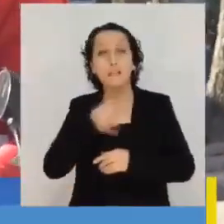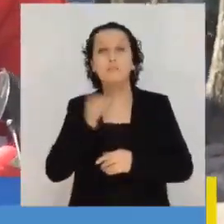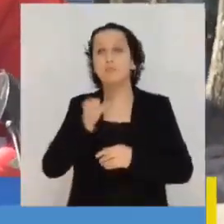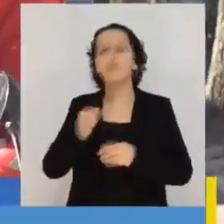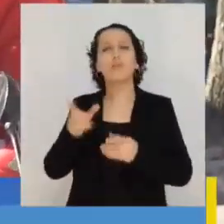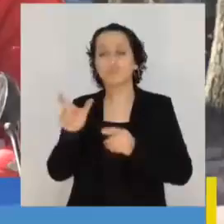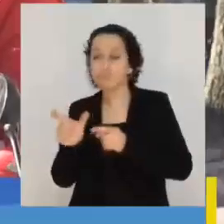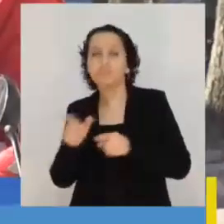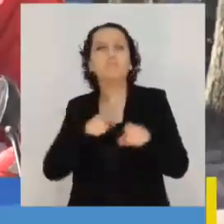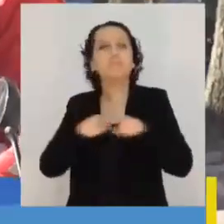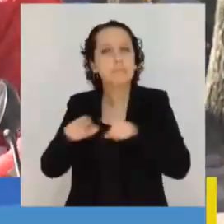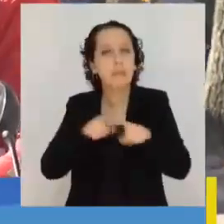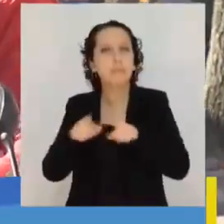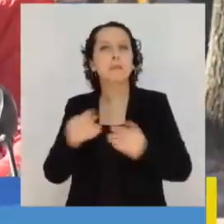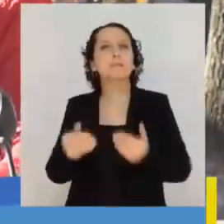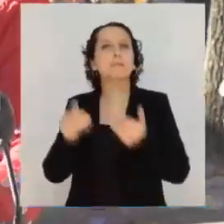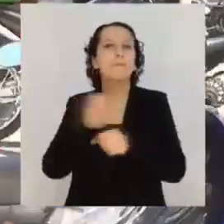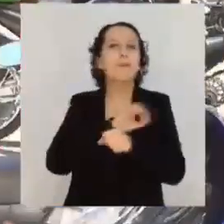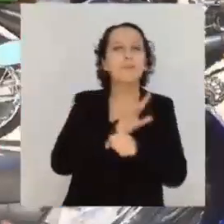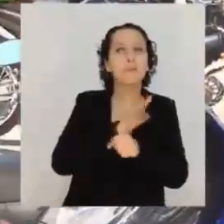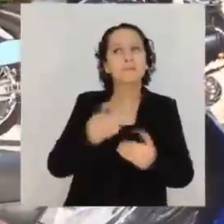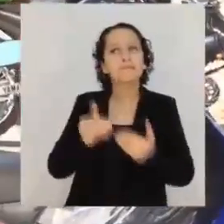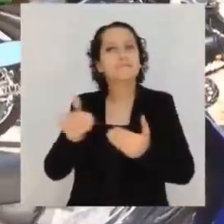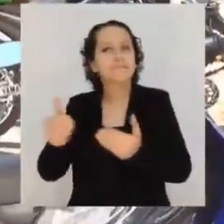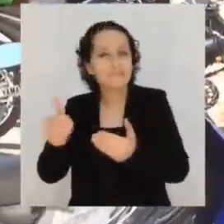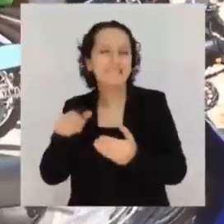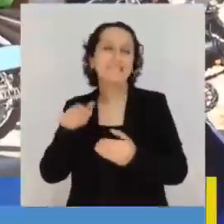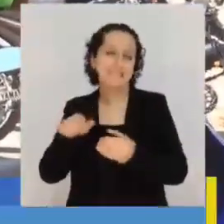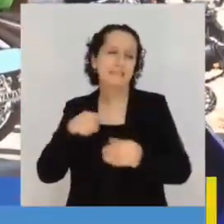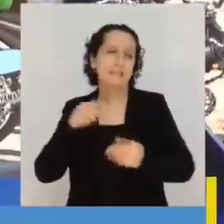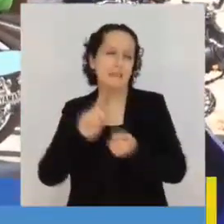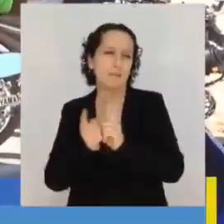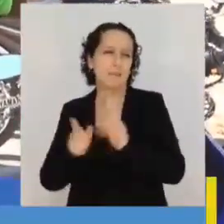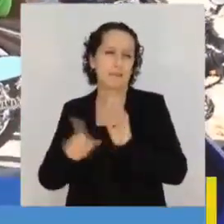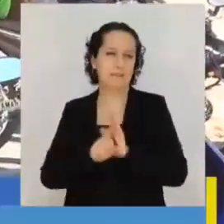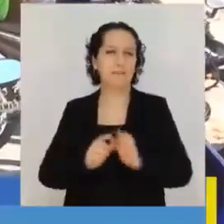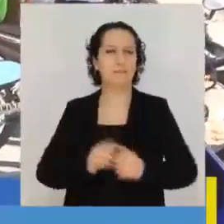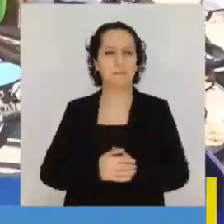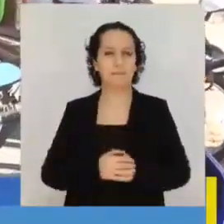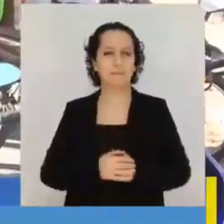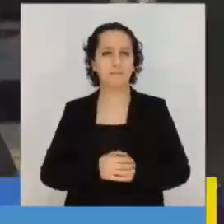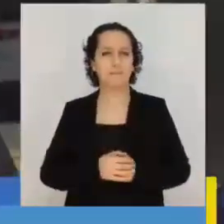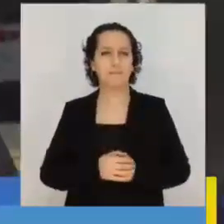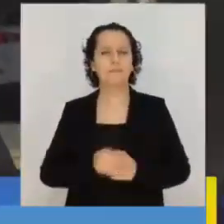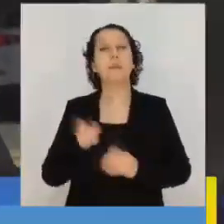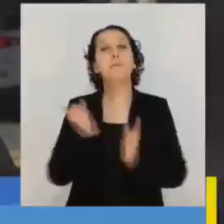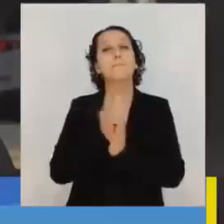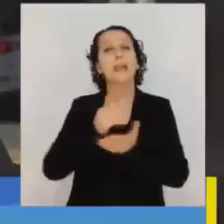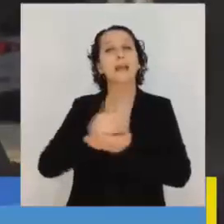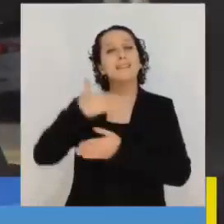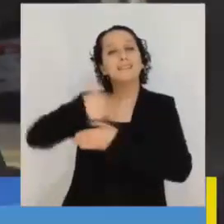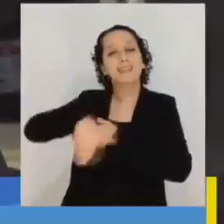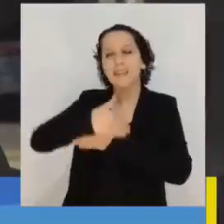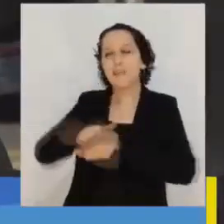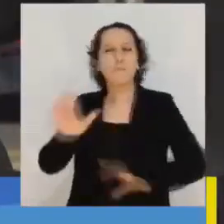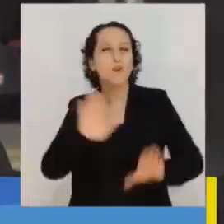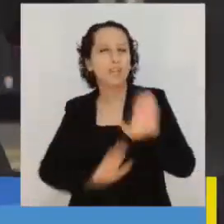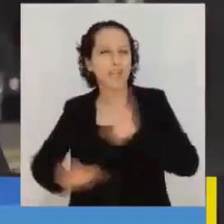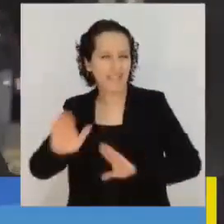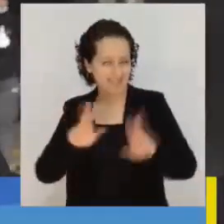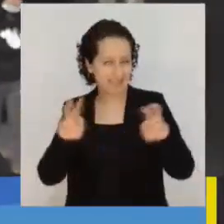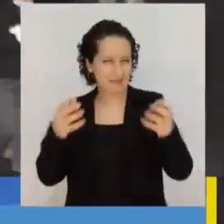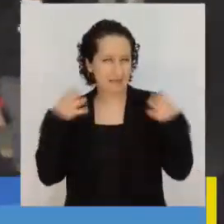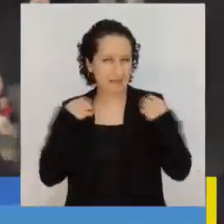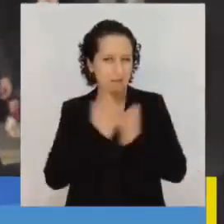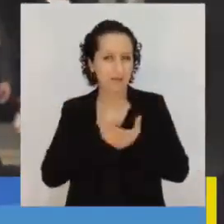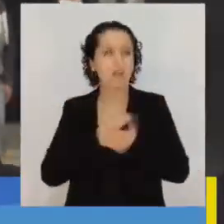personas también puedan normalizar la situación post pandemia. Esto está contextualizado dentro del plan Calles Protegidas,